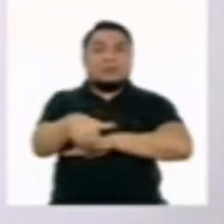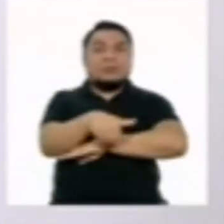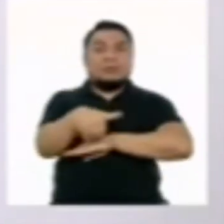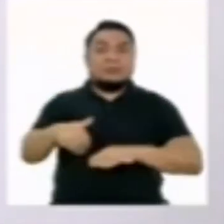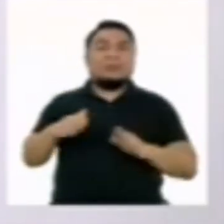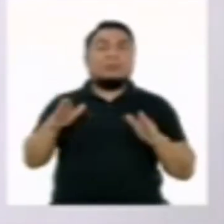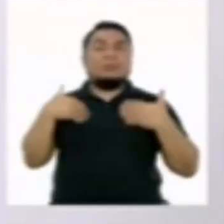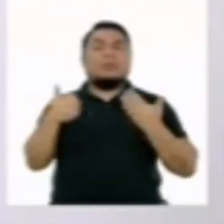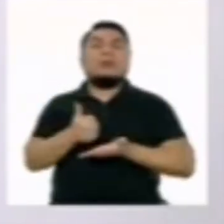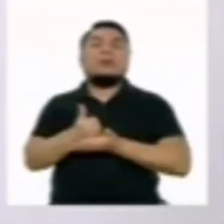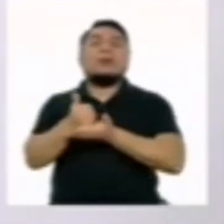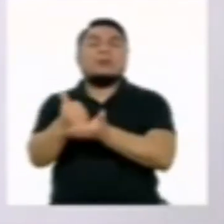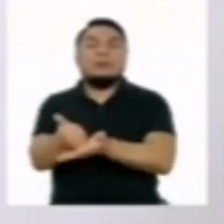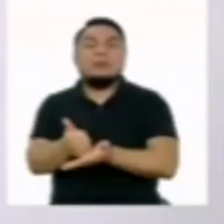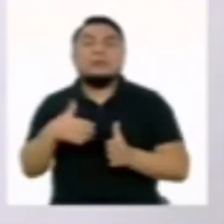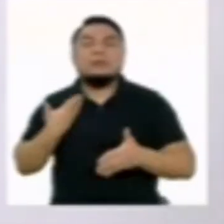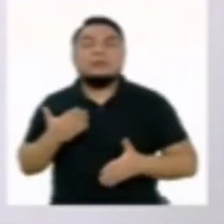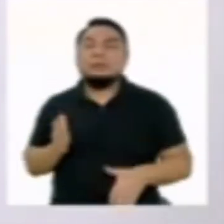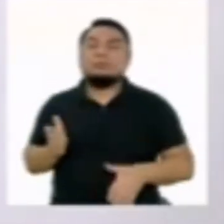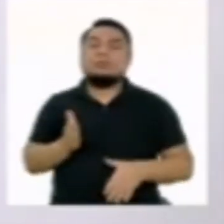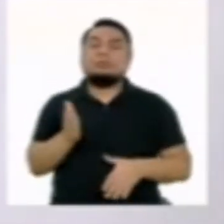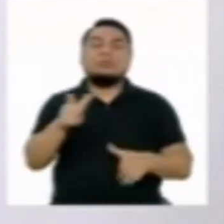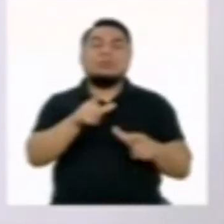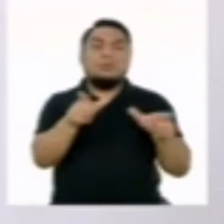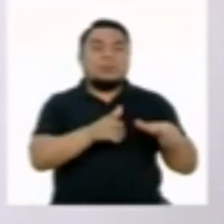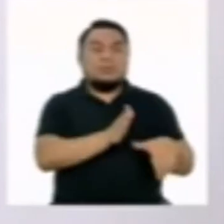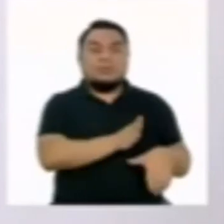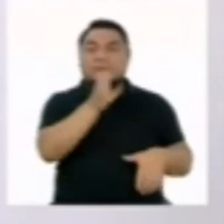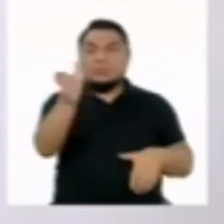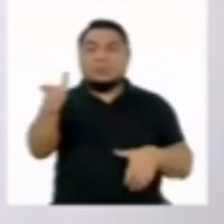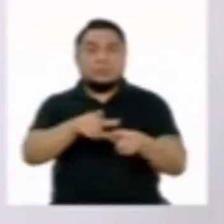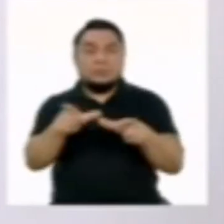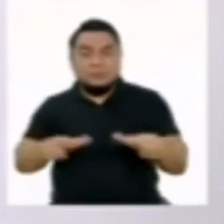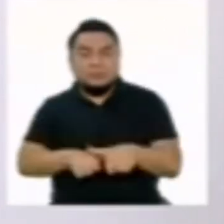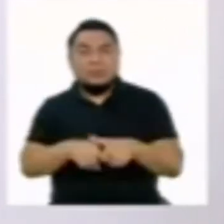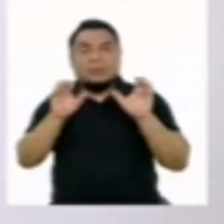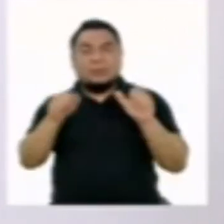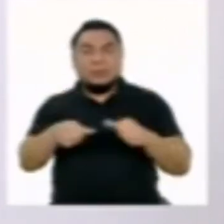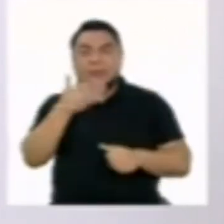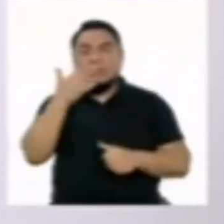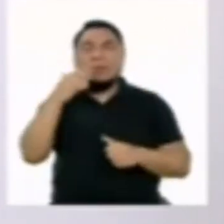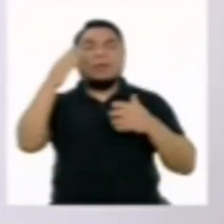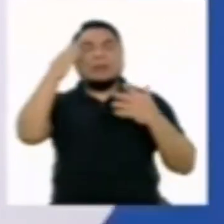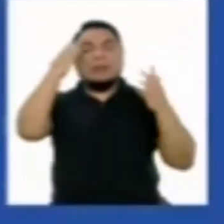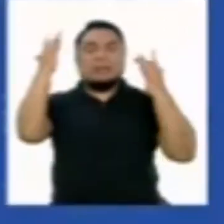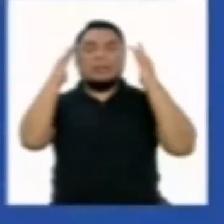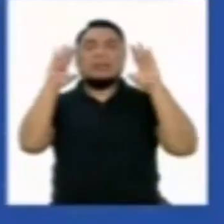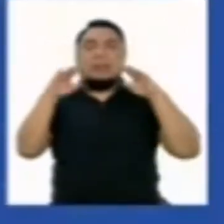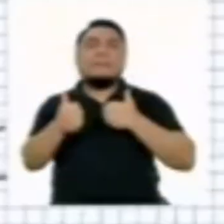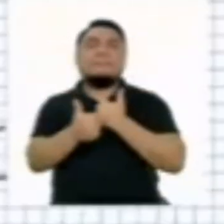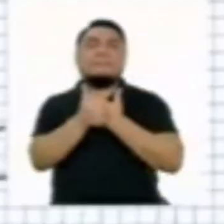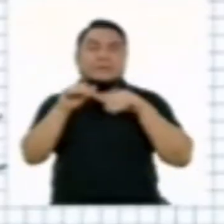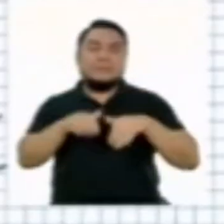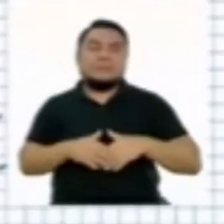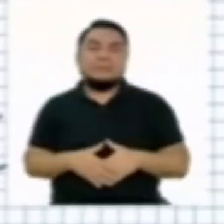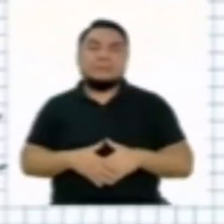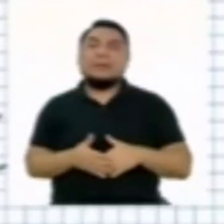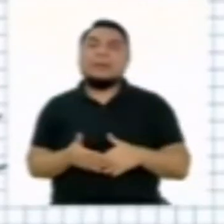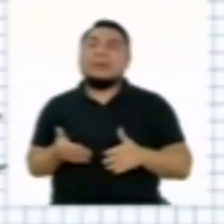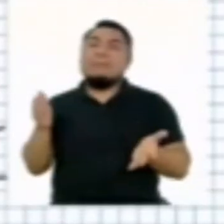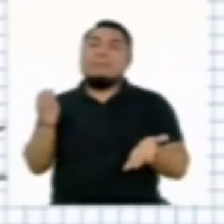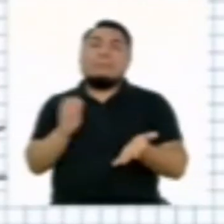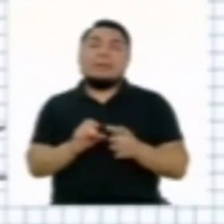calle, podemos ayudar a que desplazarnos de un lado a otro de la ciudad sea menos estresante y peligroso. Lo